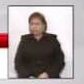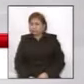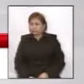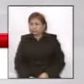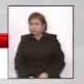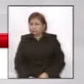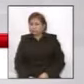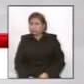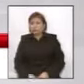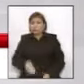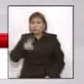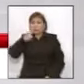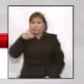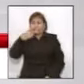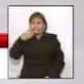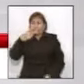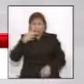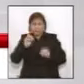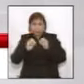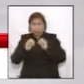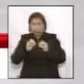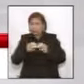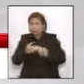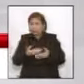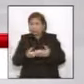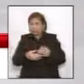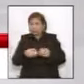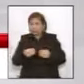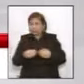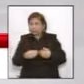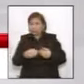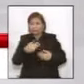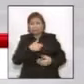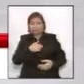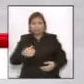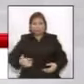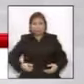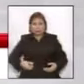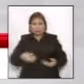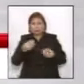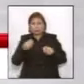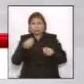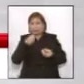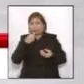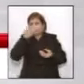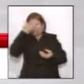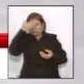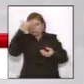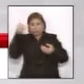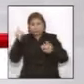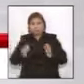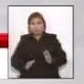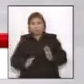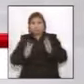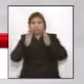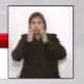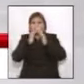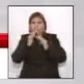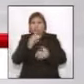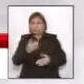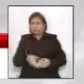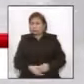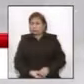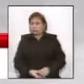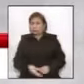Quisiera que escuchen ahora el segundo audio, que es la conversación propia ya entre el presidente y una servidora del Palacio, y luego hay el audio del